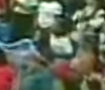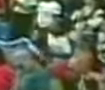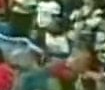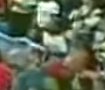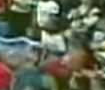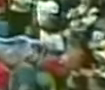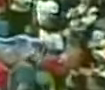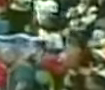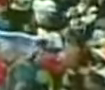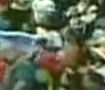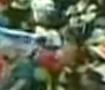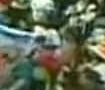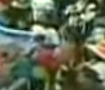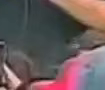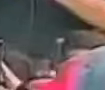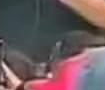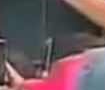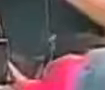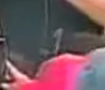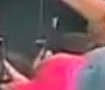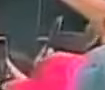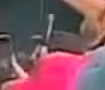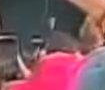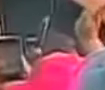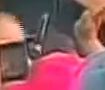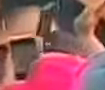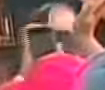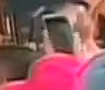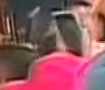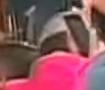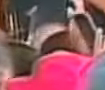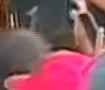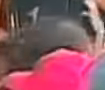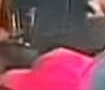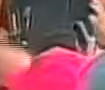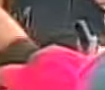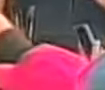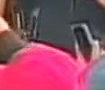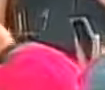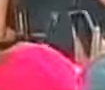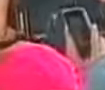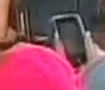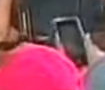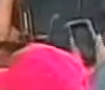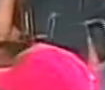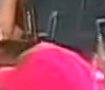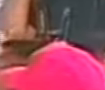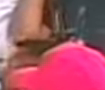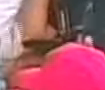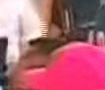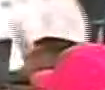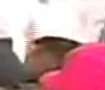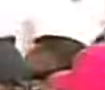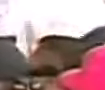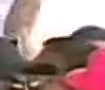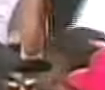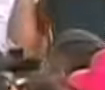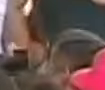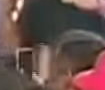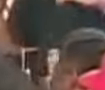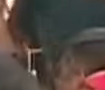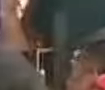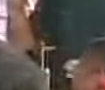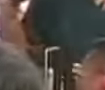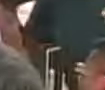Popular organizado en cada territorio del país. También recordemos que este plan de